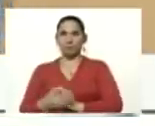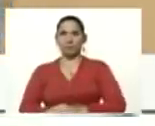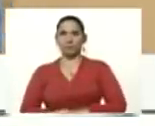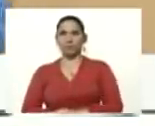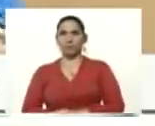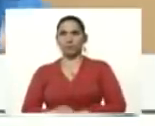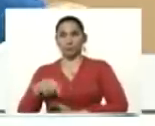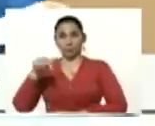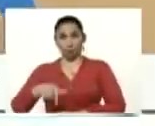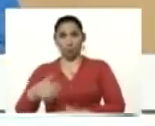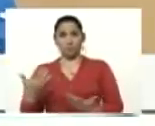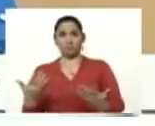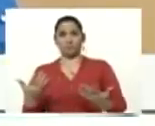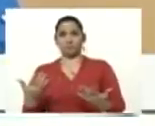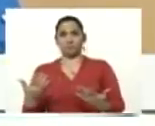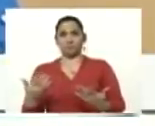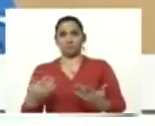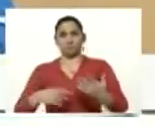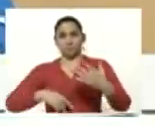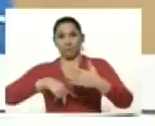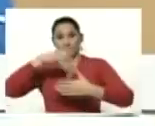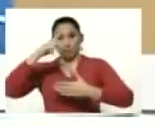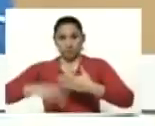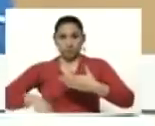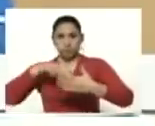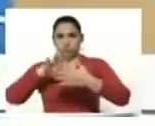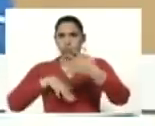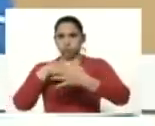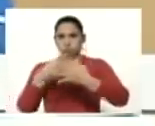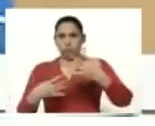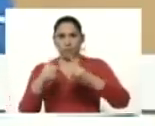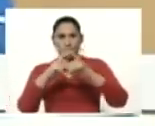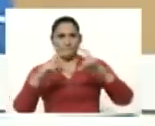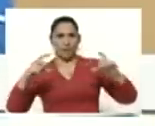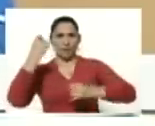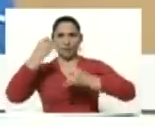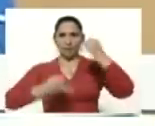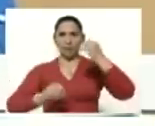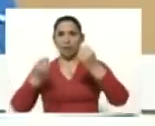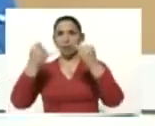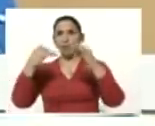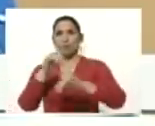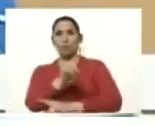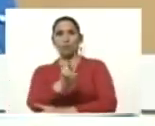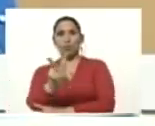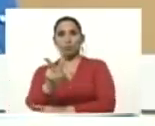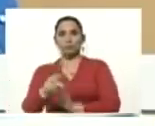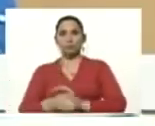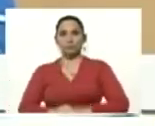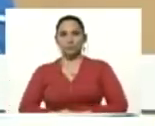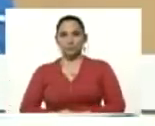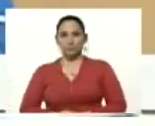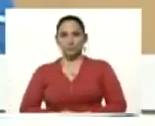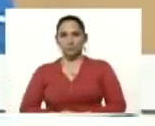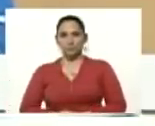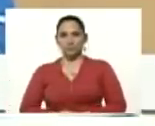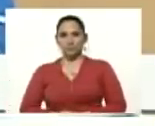Hoy estaba programado las placas terminadas en el número 1 y el número 2.